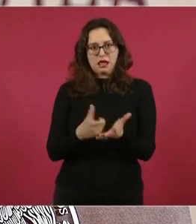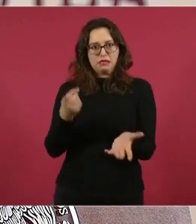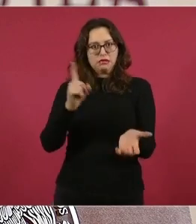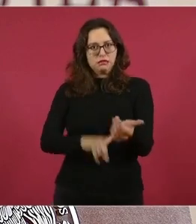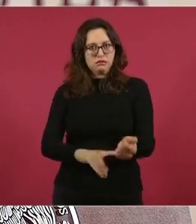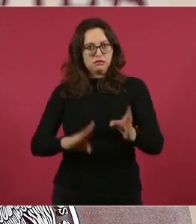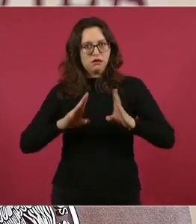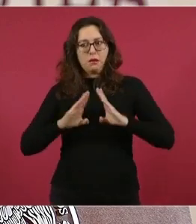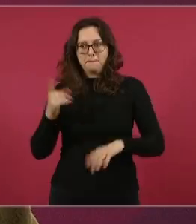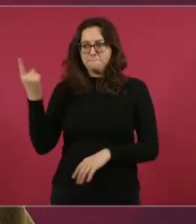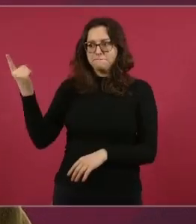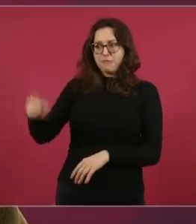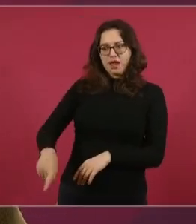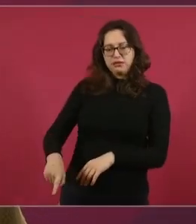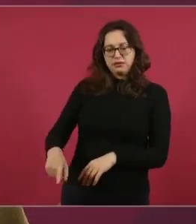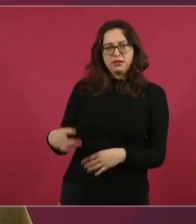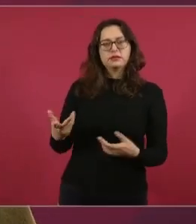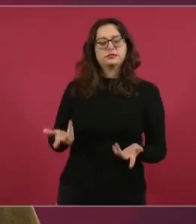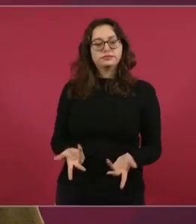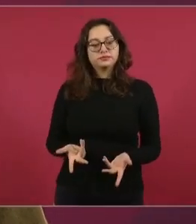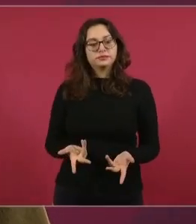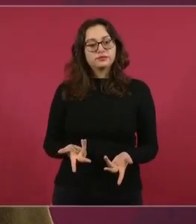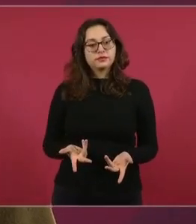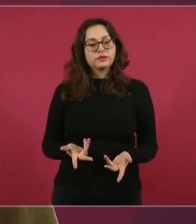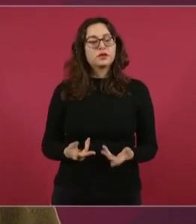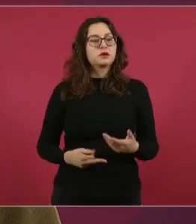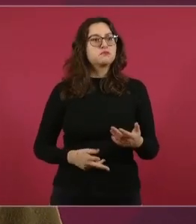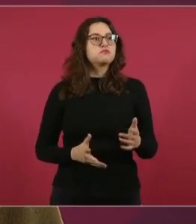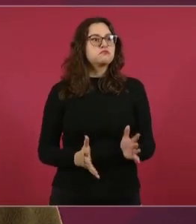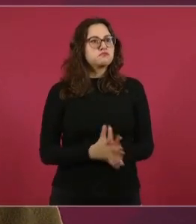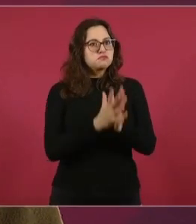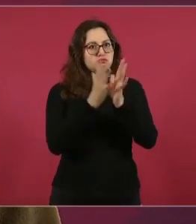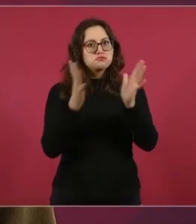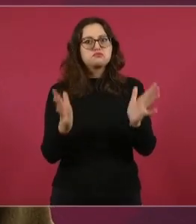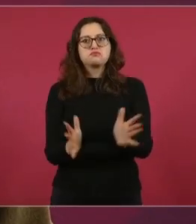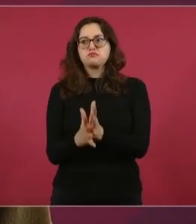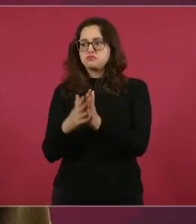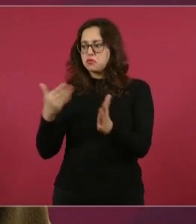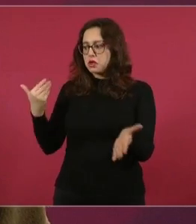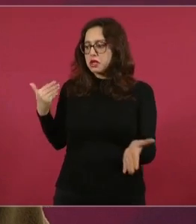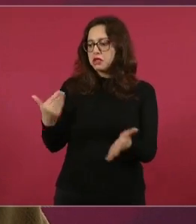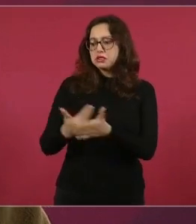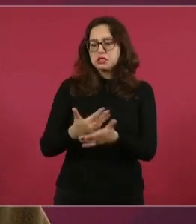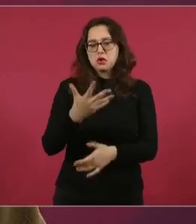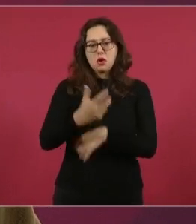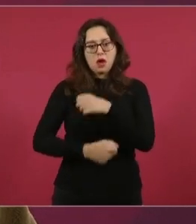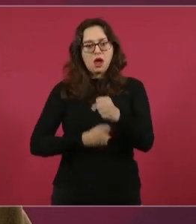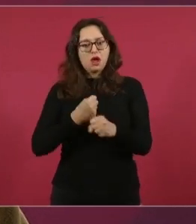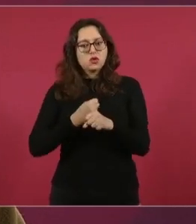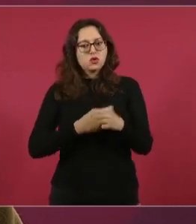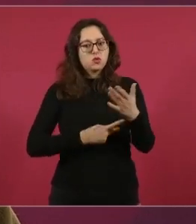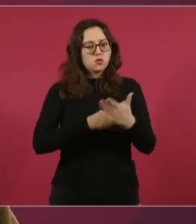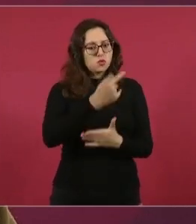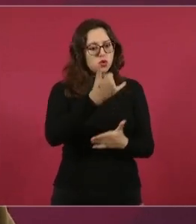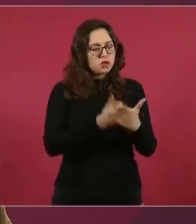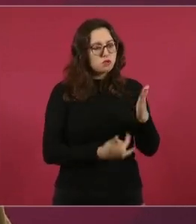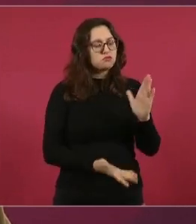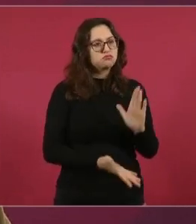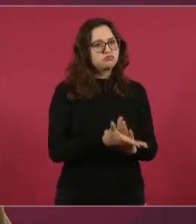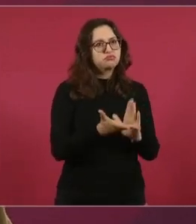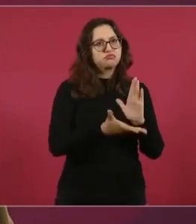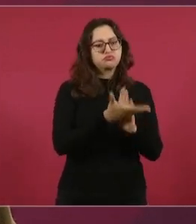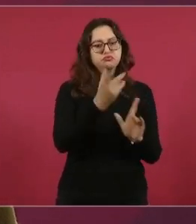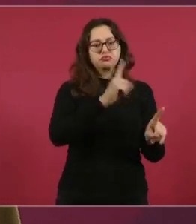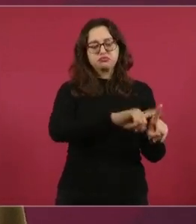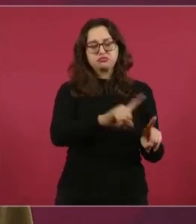ha participado en importantes proyectos estratégicos durante la administración. Mencionaré algunos. En el ámbito